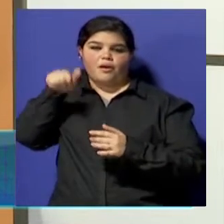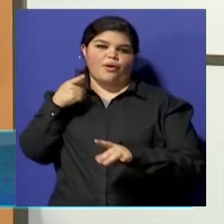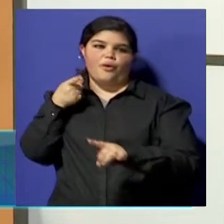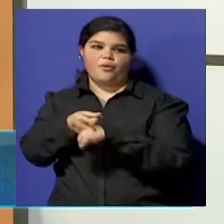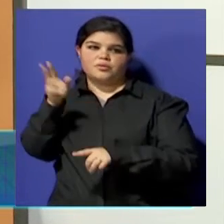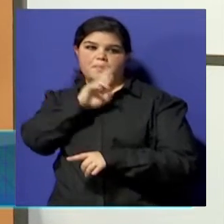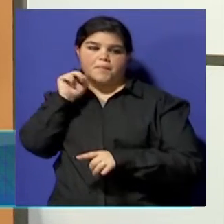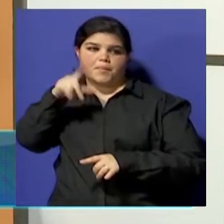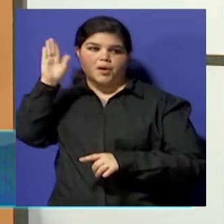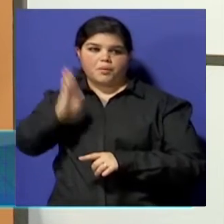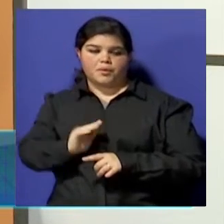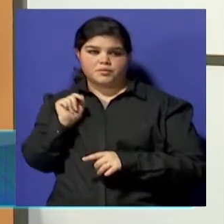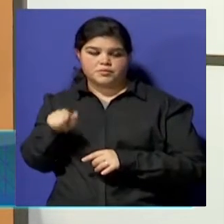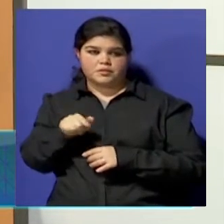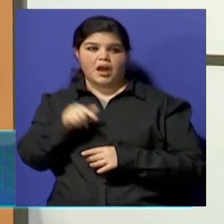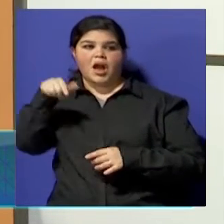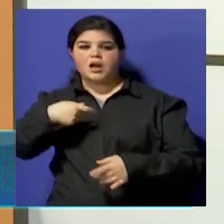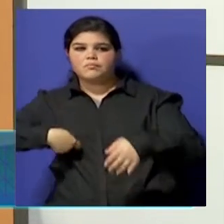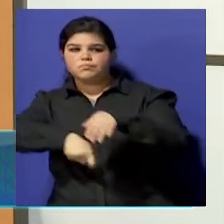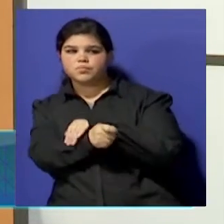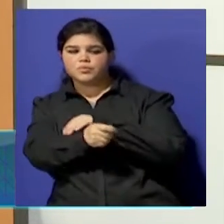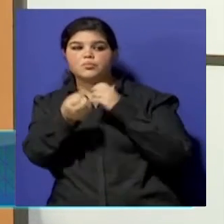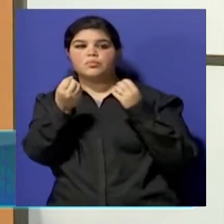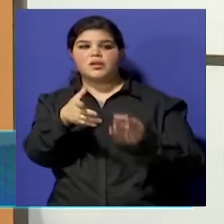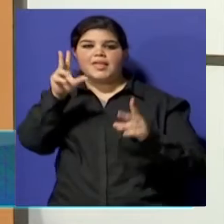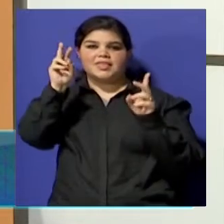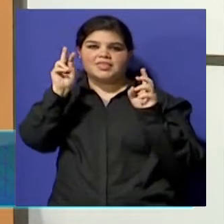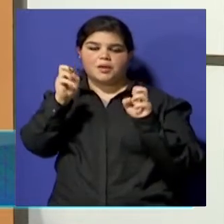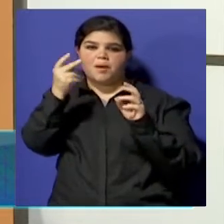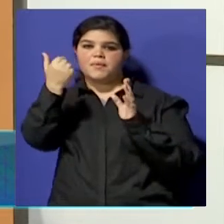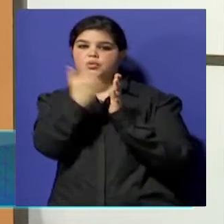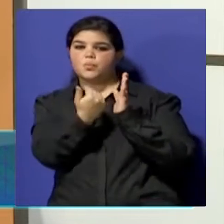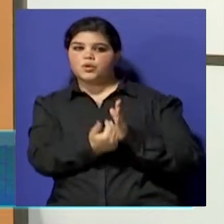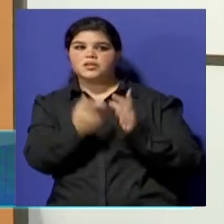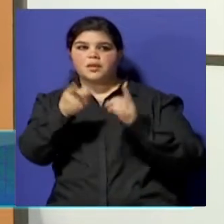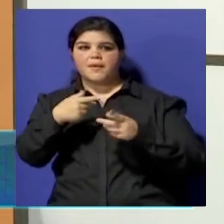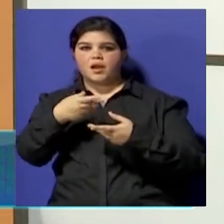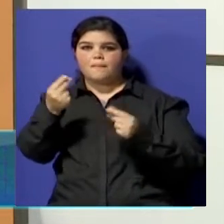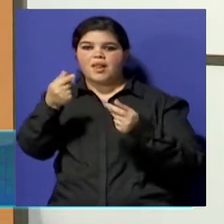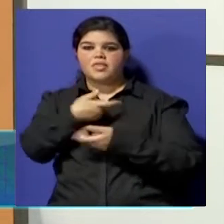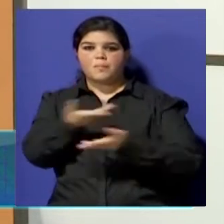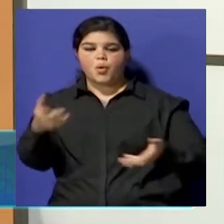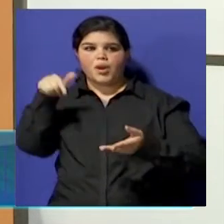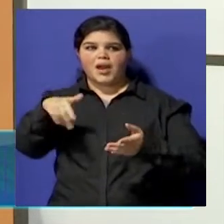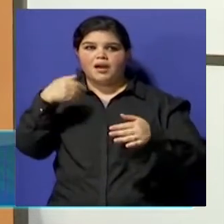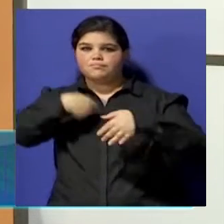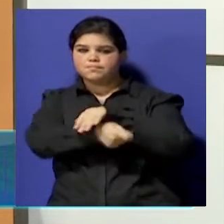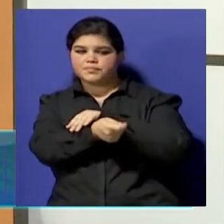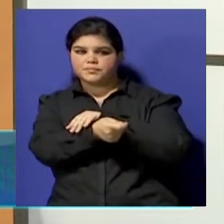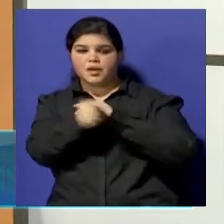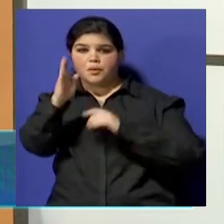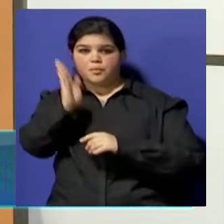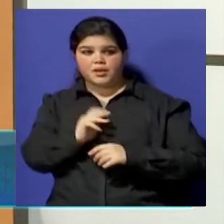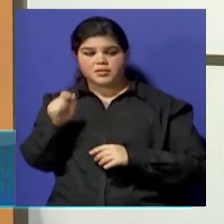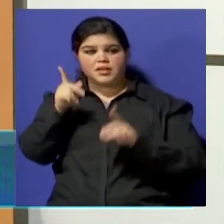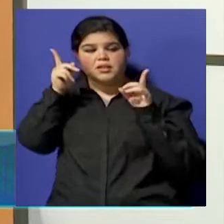sobre supuestamente, corrupción a la hora de hablar de presupuesto y de fondos y cuentas públicas allí en Brasil. Y también interesante lo